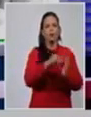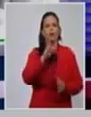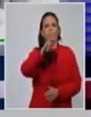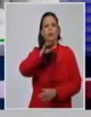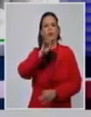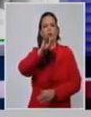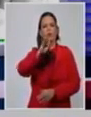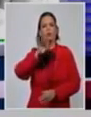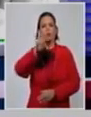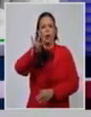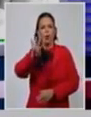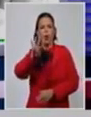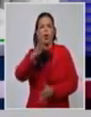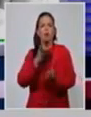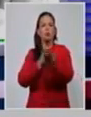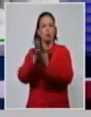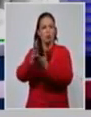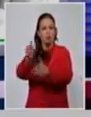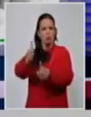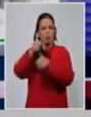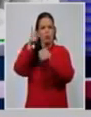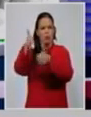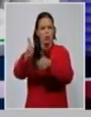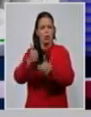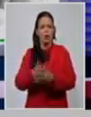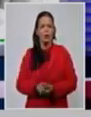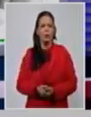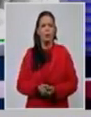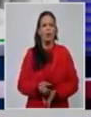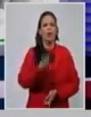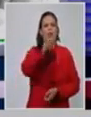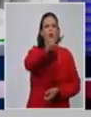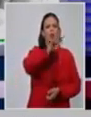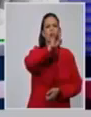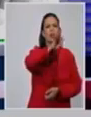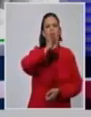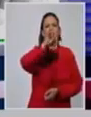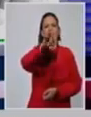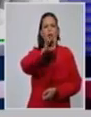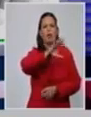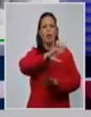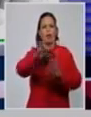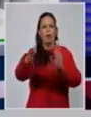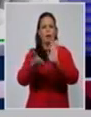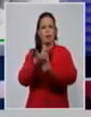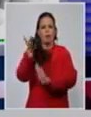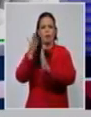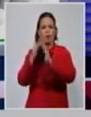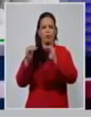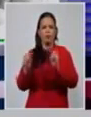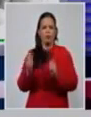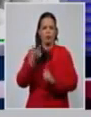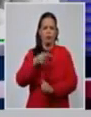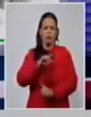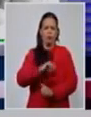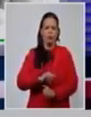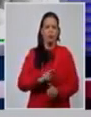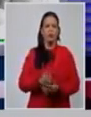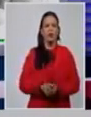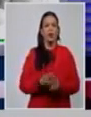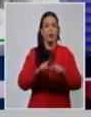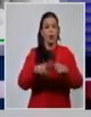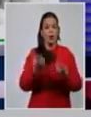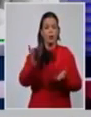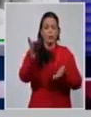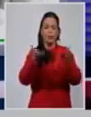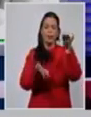4.374 con una evolución clínica estable, 277 recuperados en esta jornada, por lo que vuelve a ser un